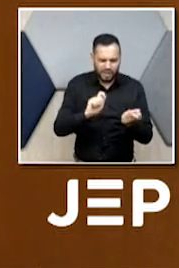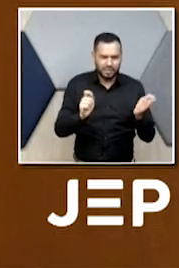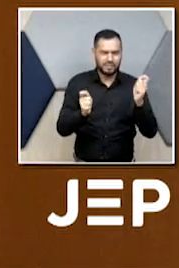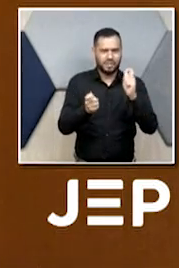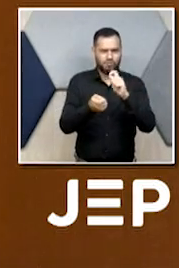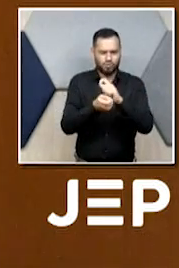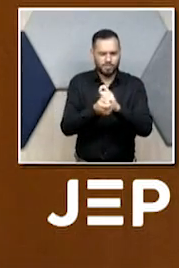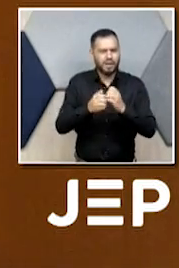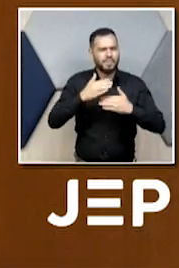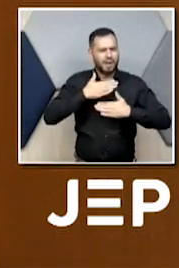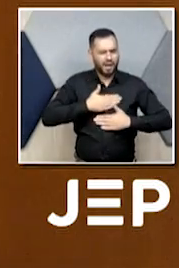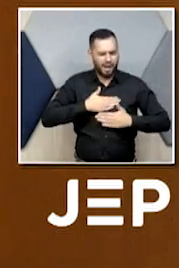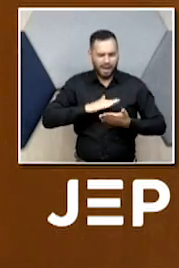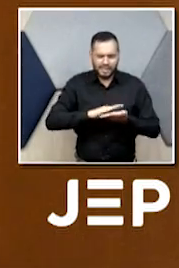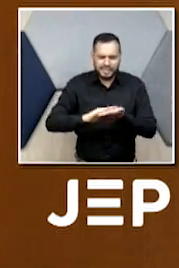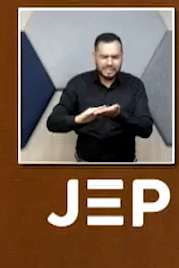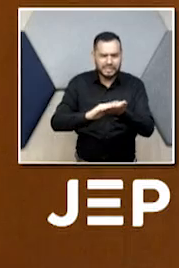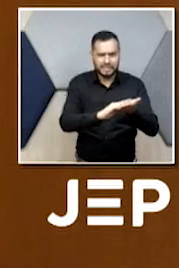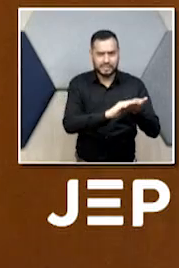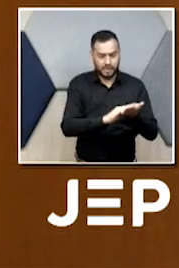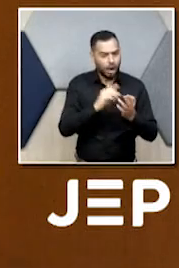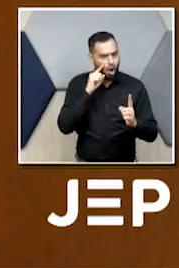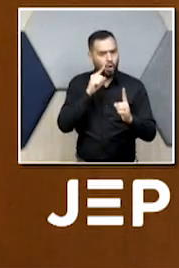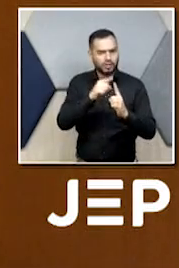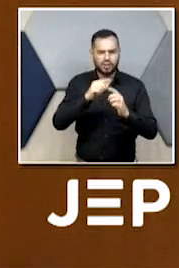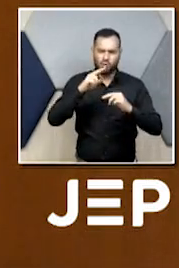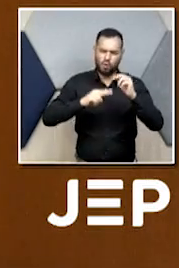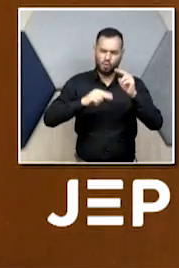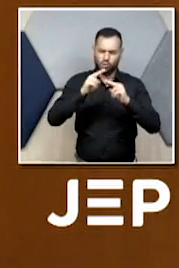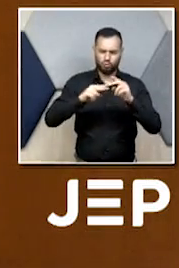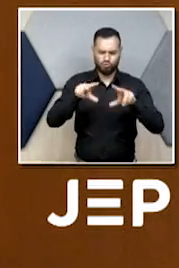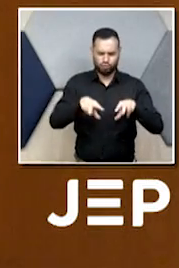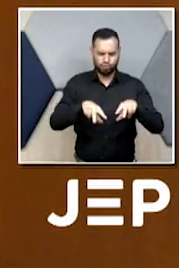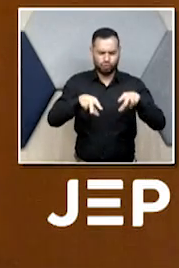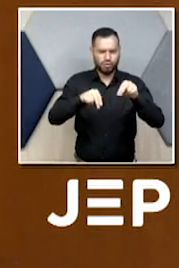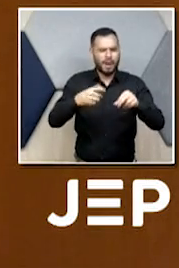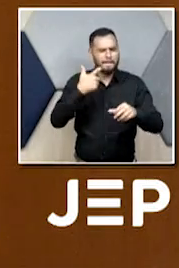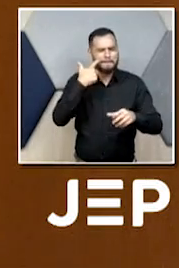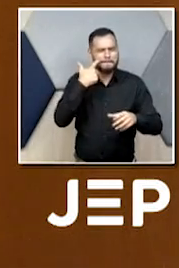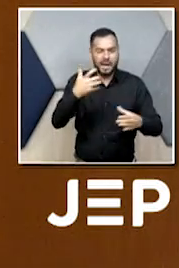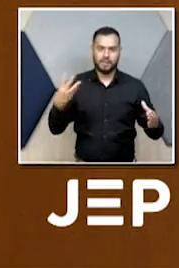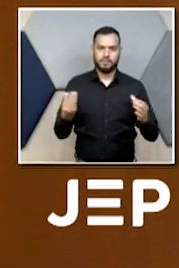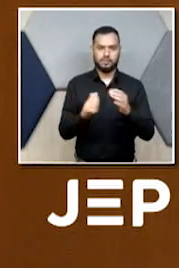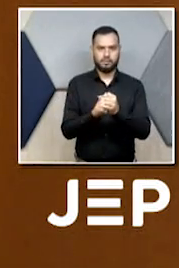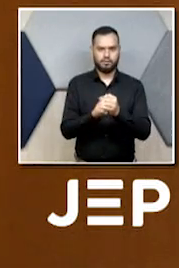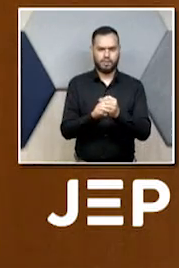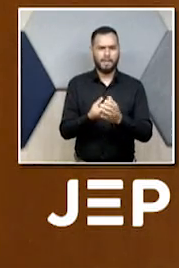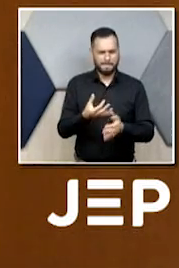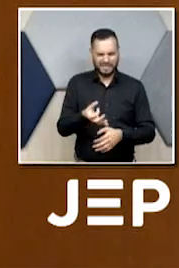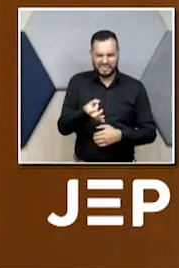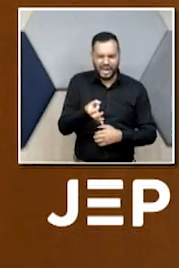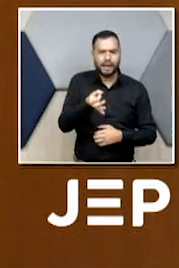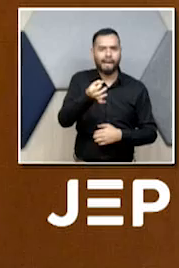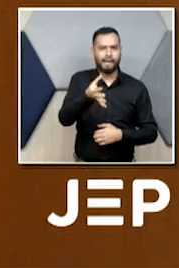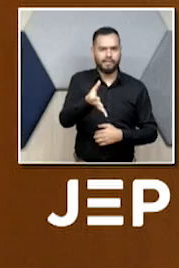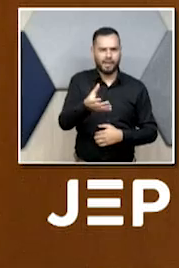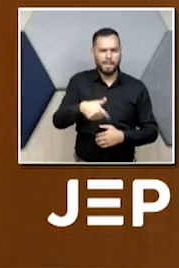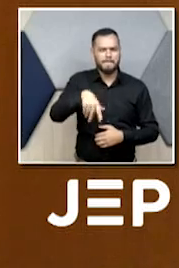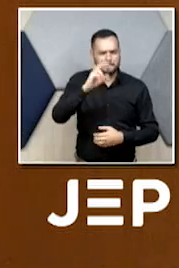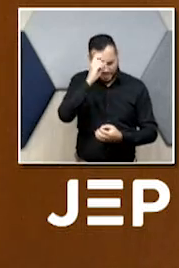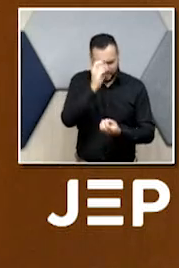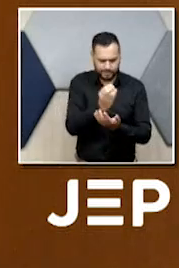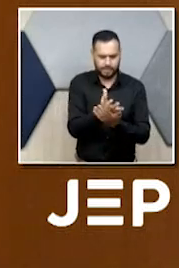para construir una sociedad cada vez más incluyente, más garantista, más diversa